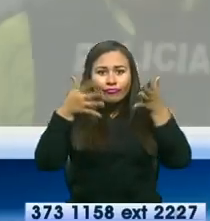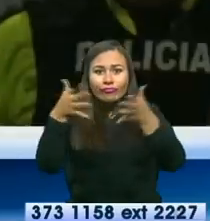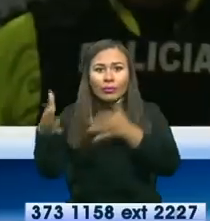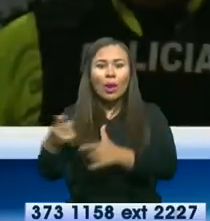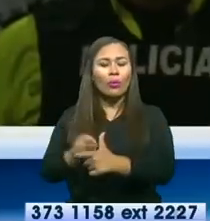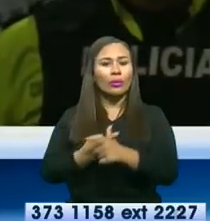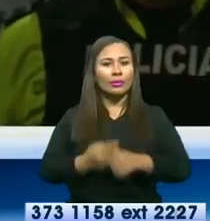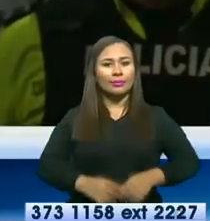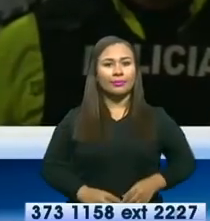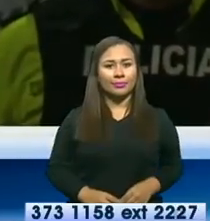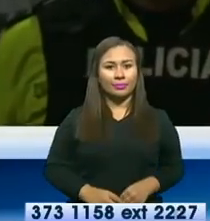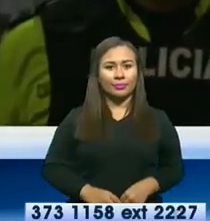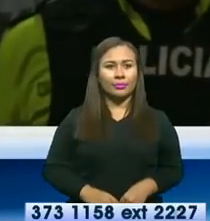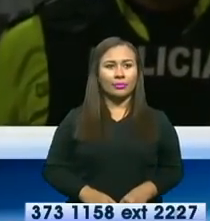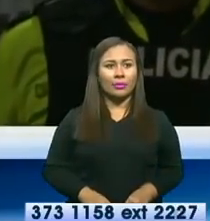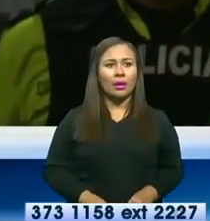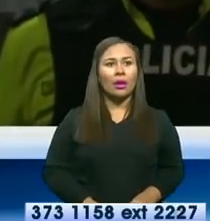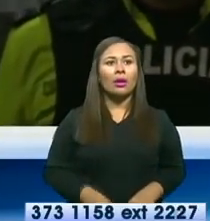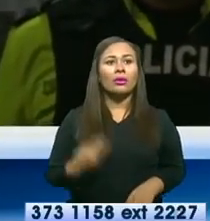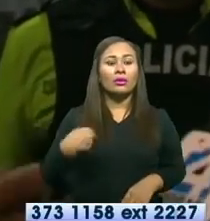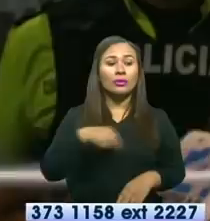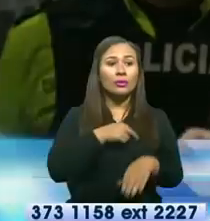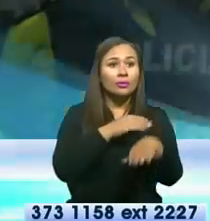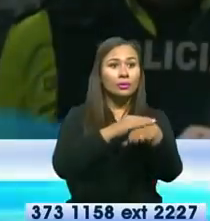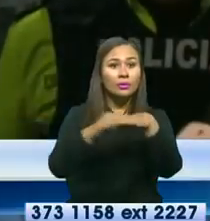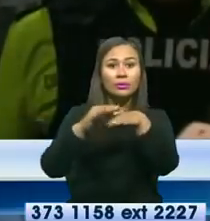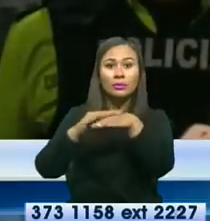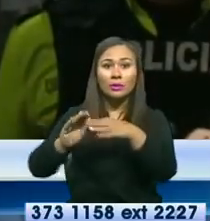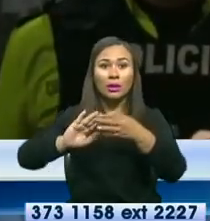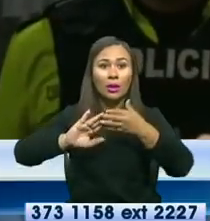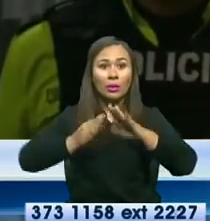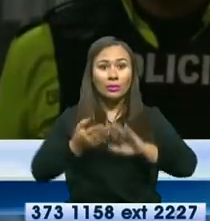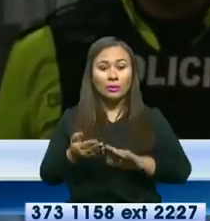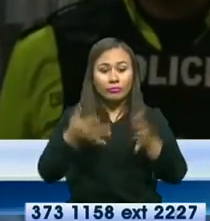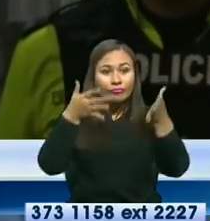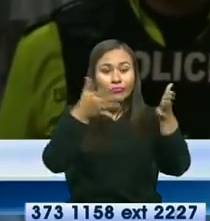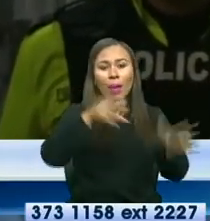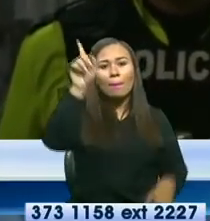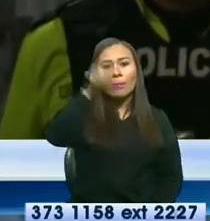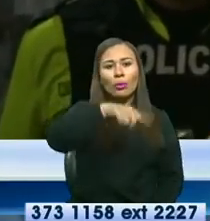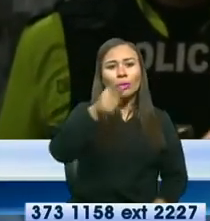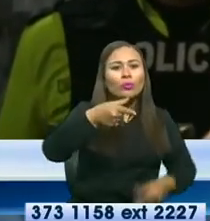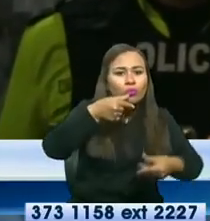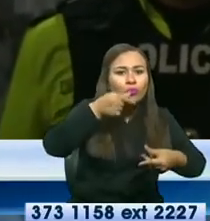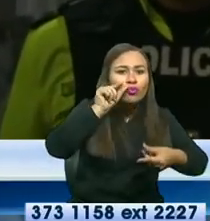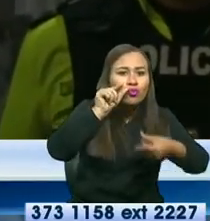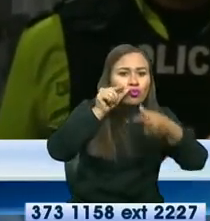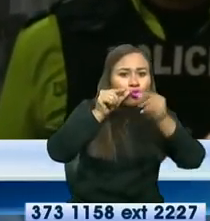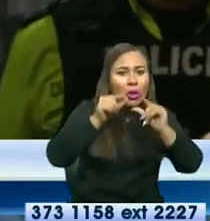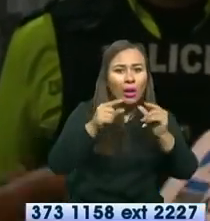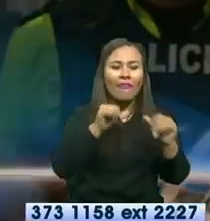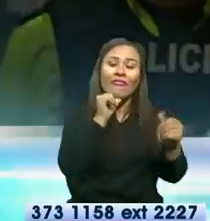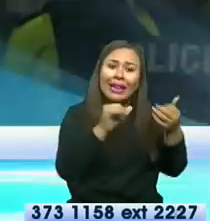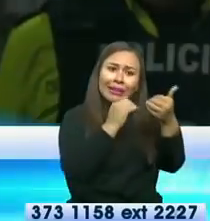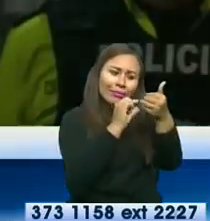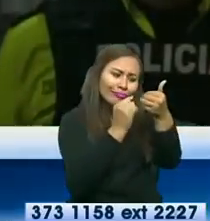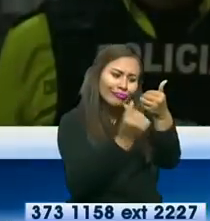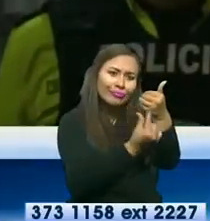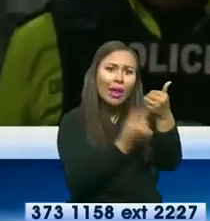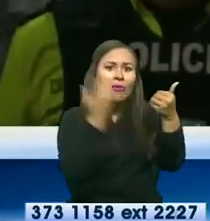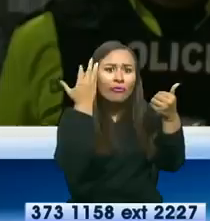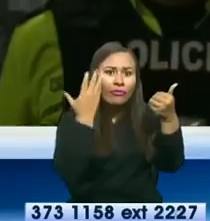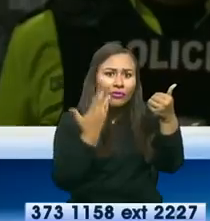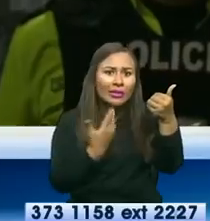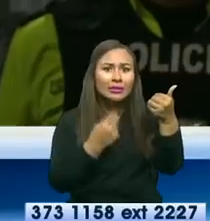Y hacemos un llamado a la comunidad para que evite consumir licor que no tenga registro sanitario. Estamos con una alerta en